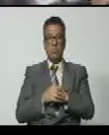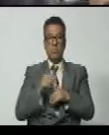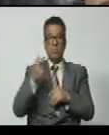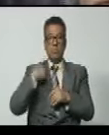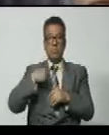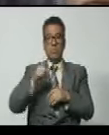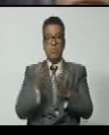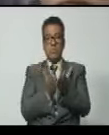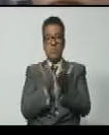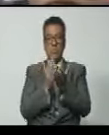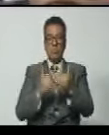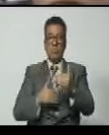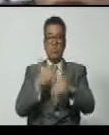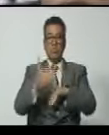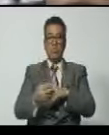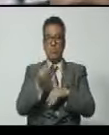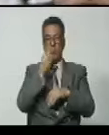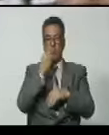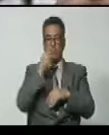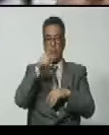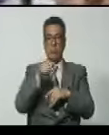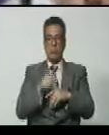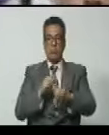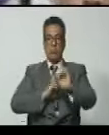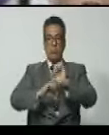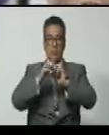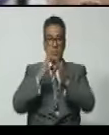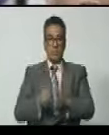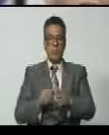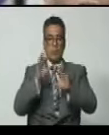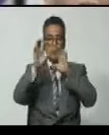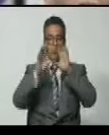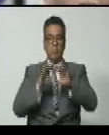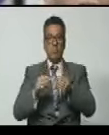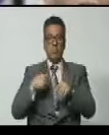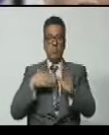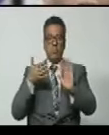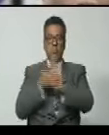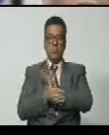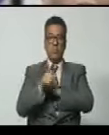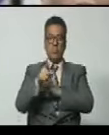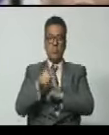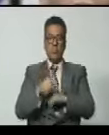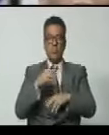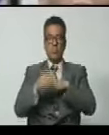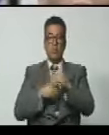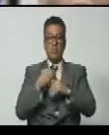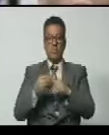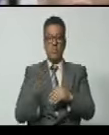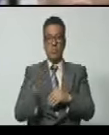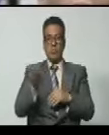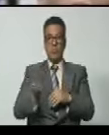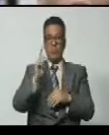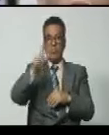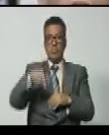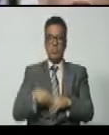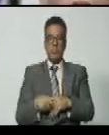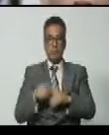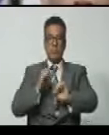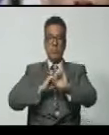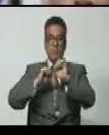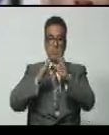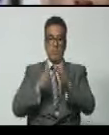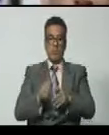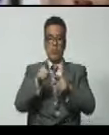tiene estudios avanzados en alimentación y defensa de la nación, lo que significa un hecho importante también en la